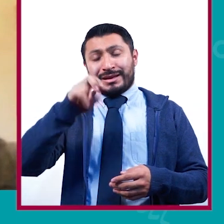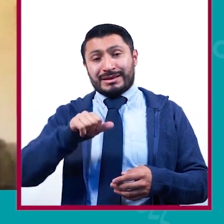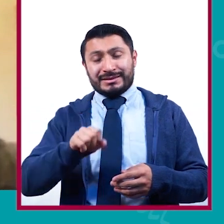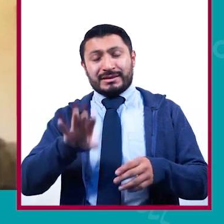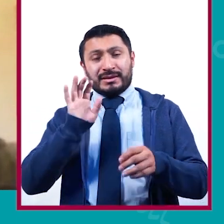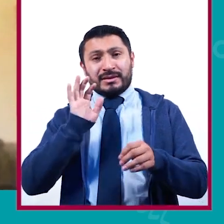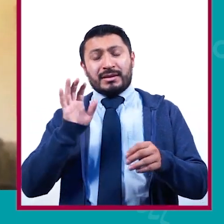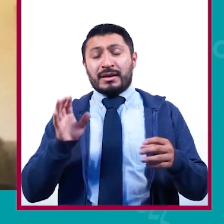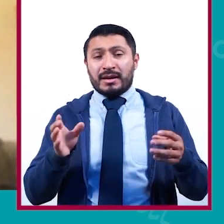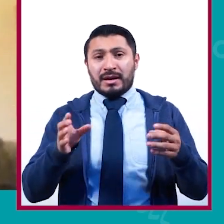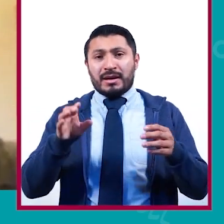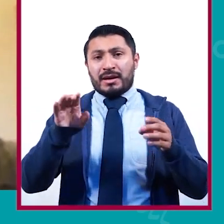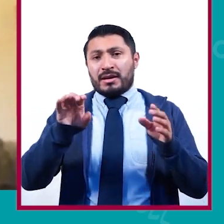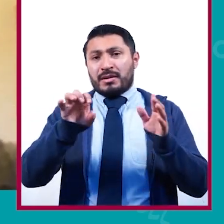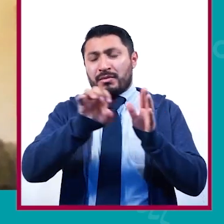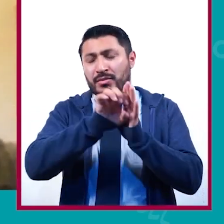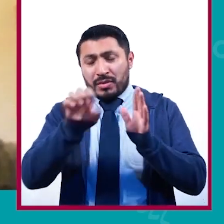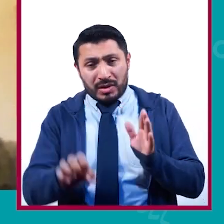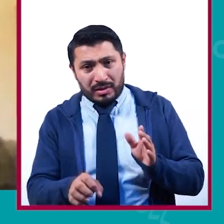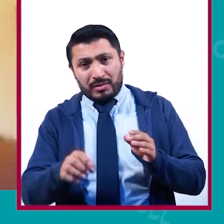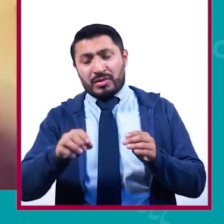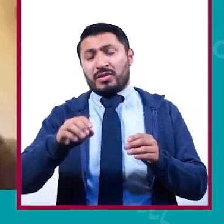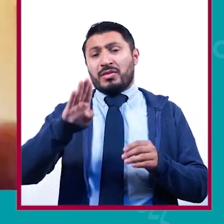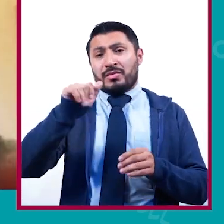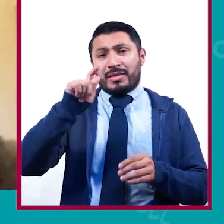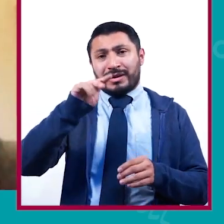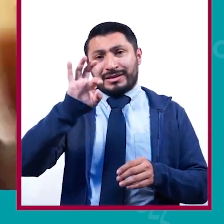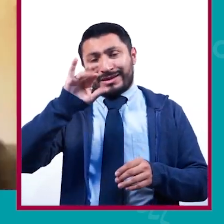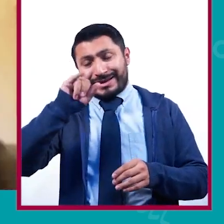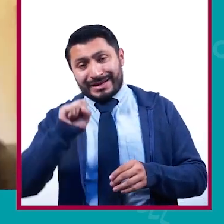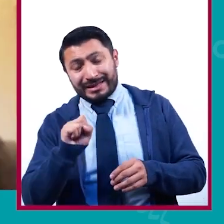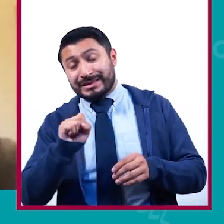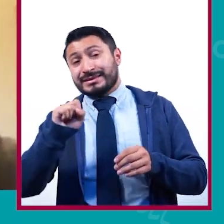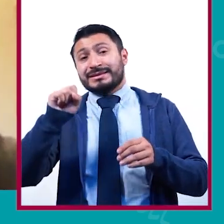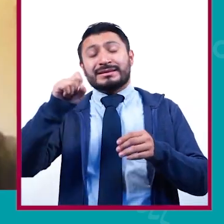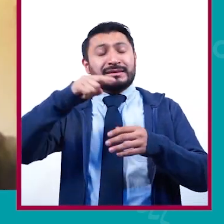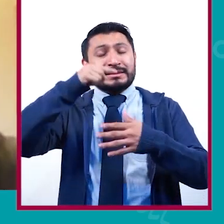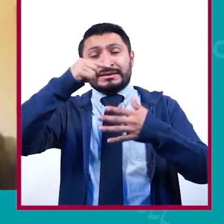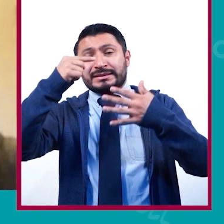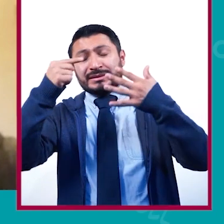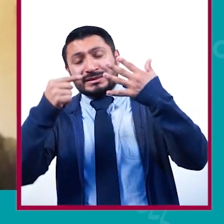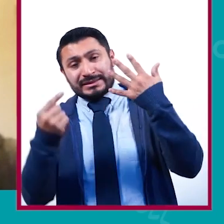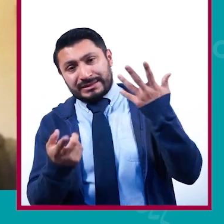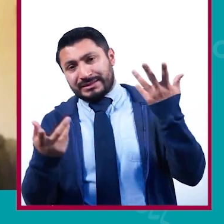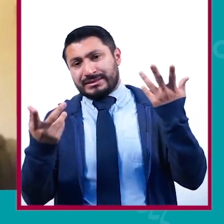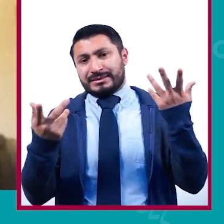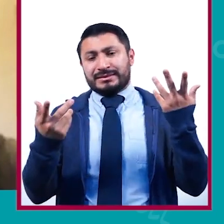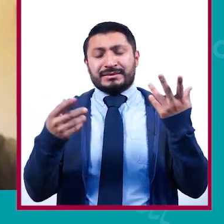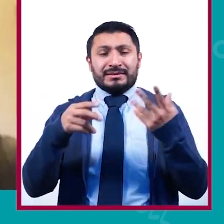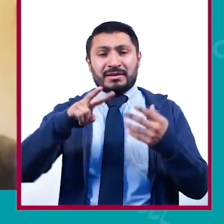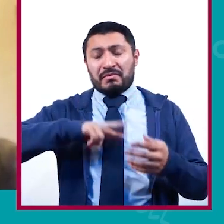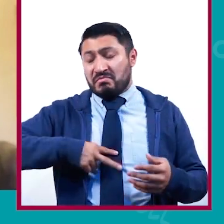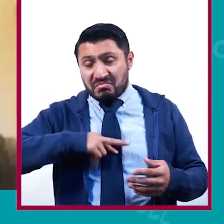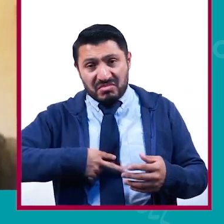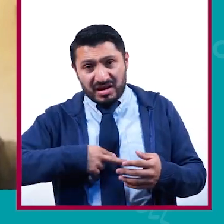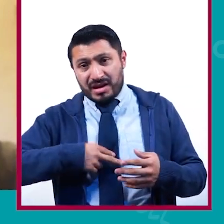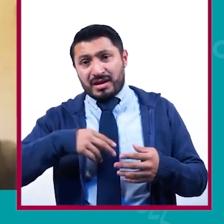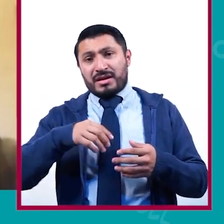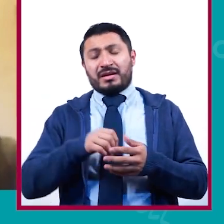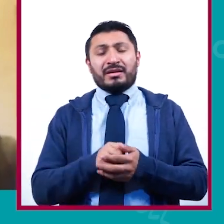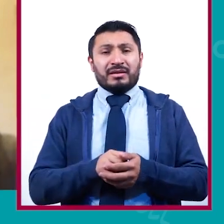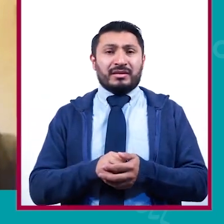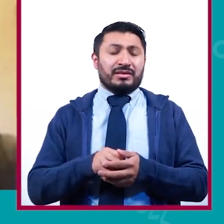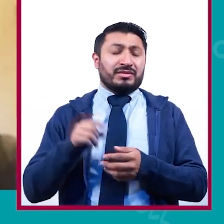patógenos, por ejemplo, a bacterias como polisacáridos, o en este caso las proteínas de envoltura de los virus, como en el caso de SARS-CoV-2.